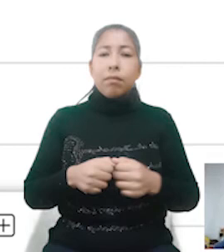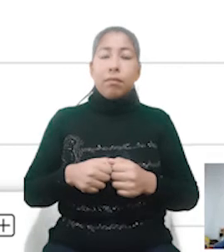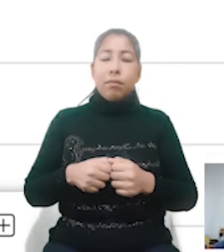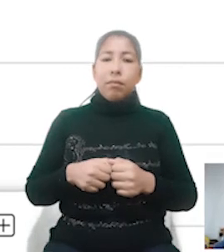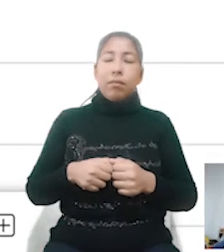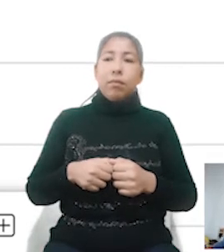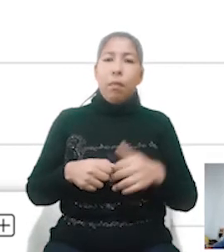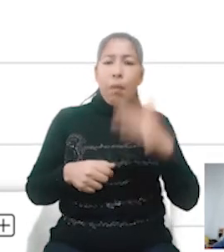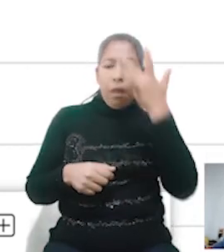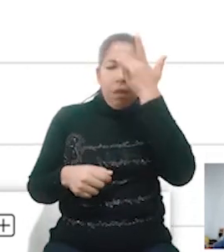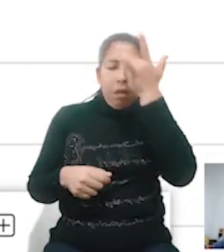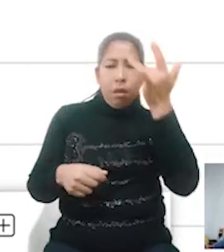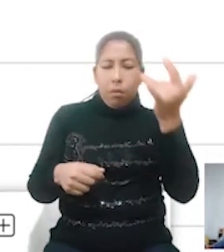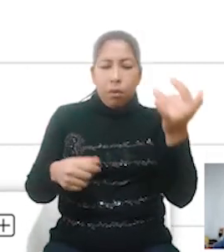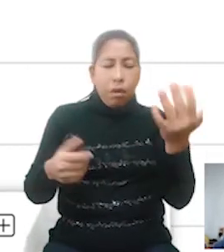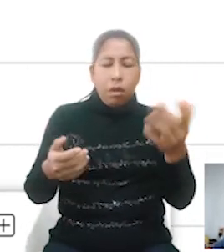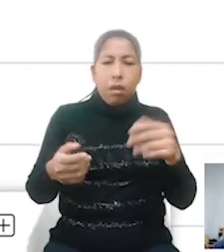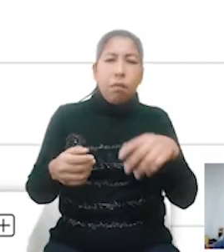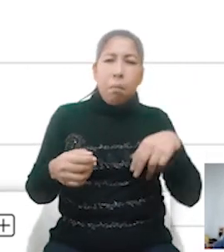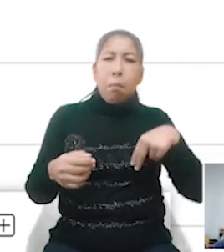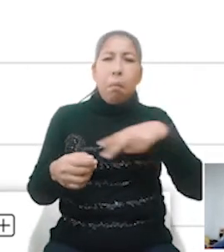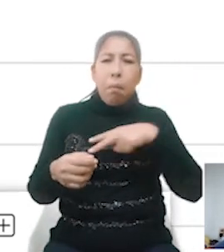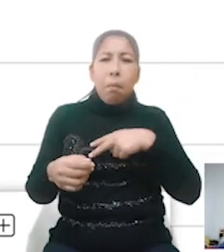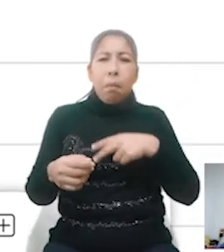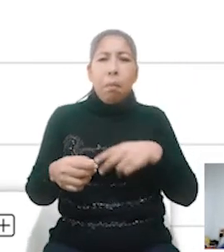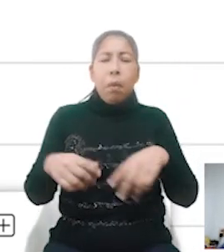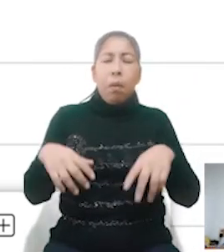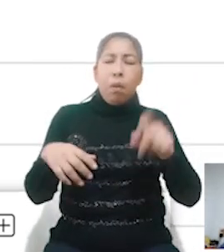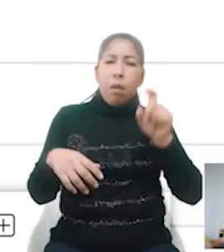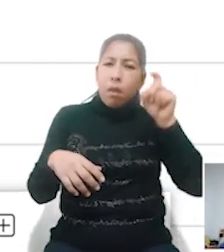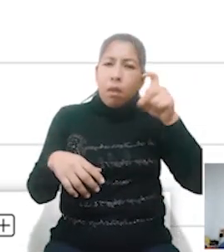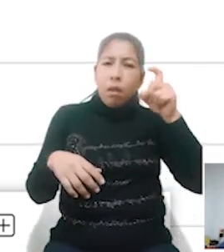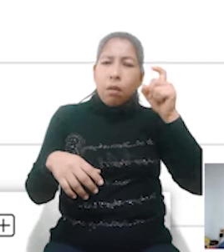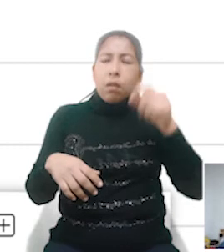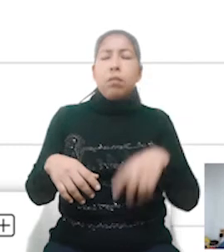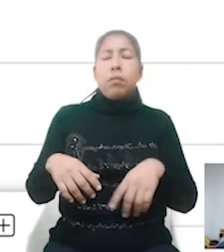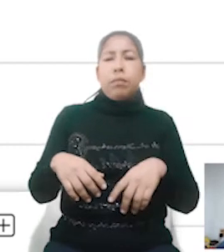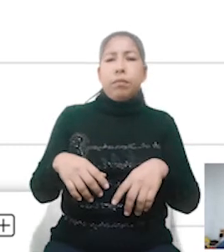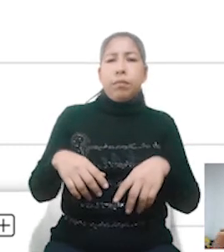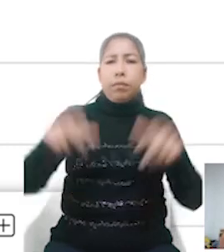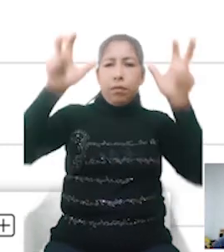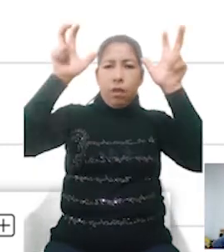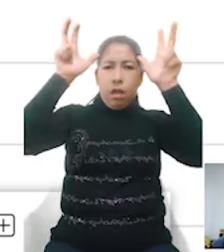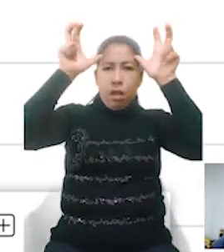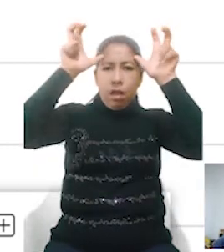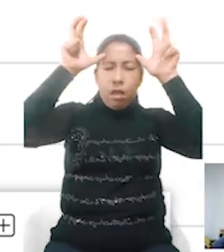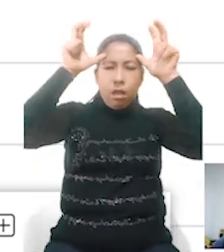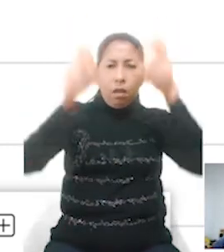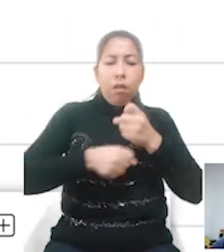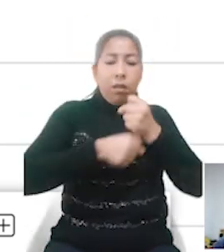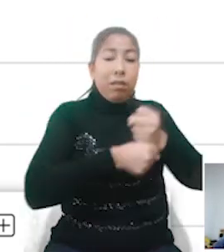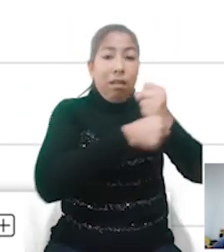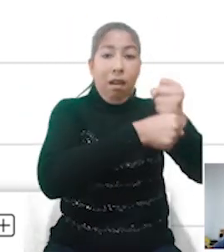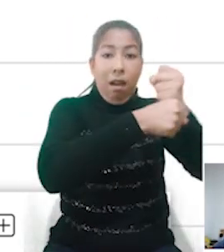la pregunta que nos hace y nos pregunta por el tamaño del arco que recorrió nuestro caballo. Hay un dato más que dice